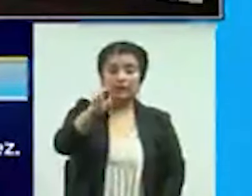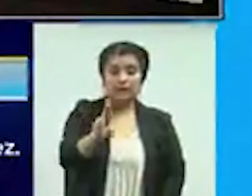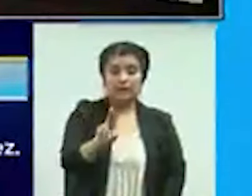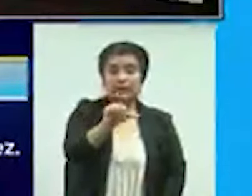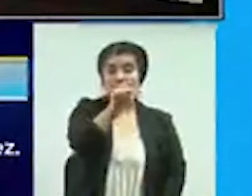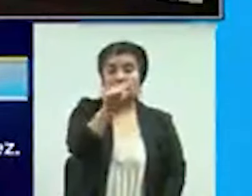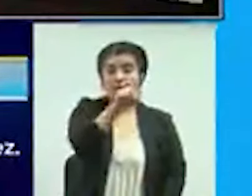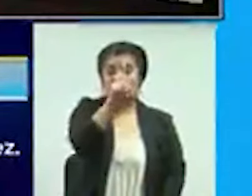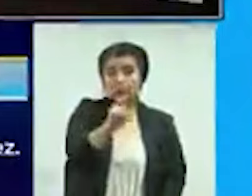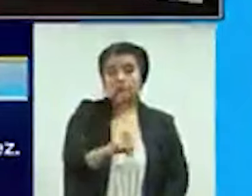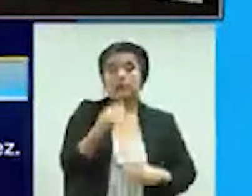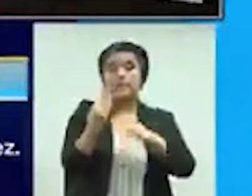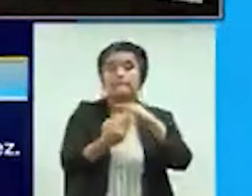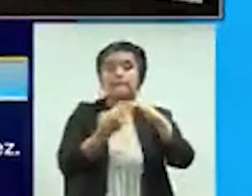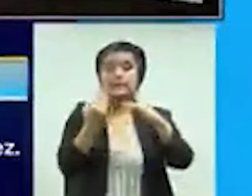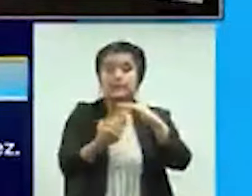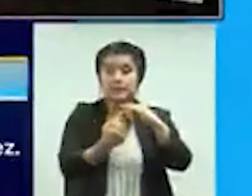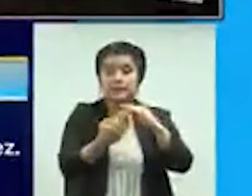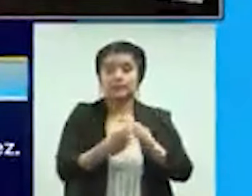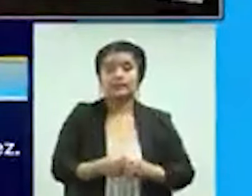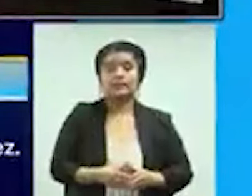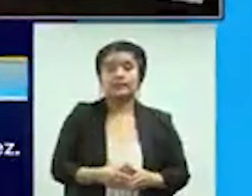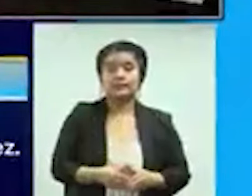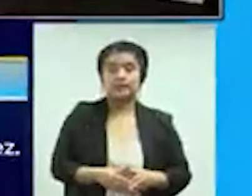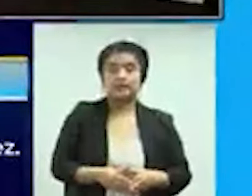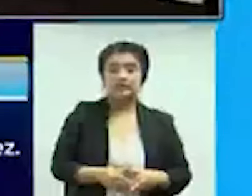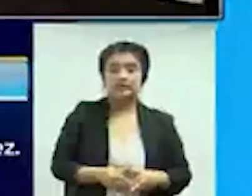siguiente pregunta básica.